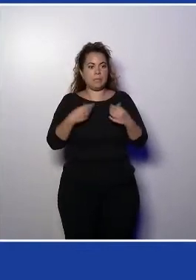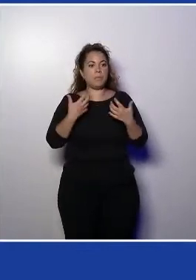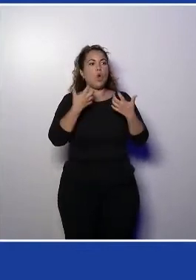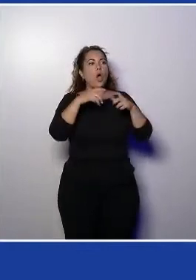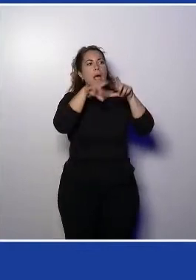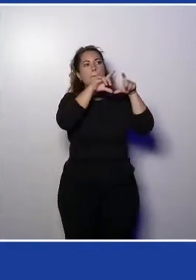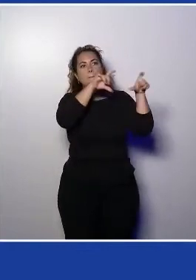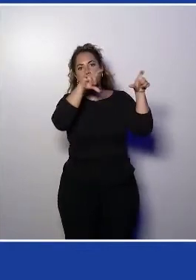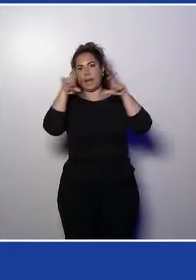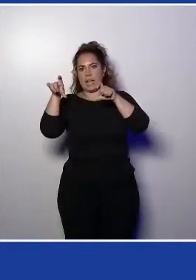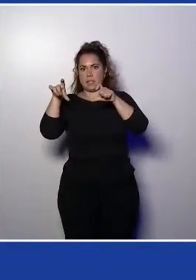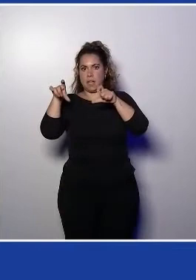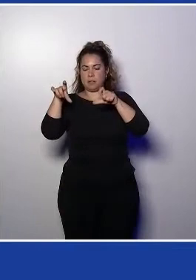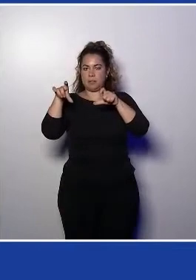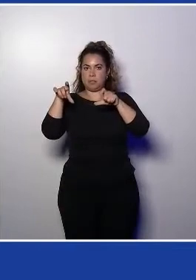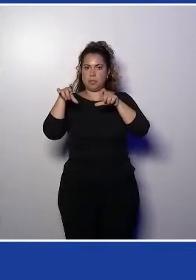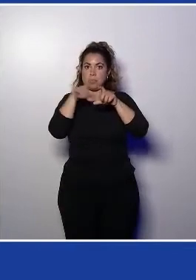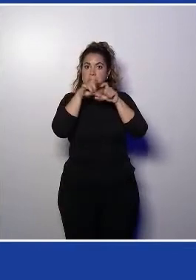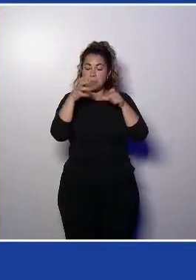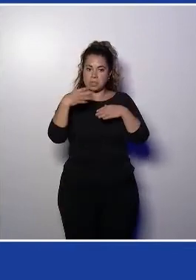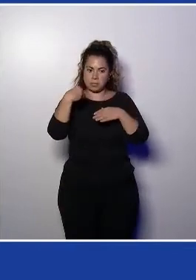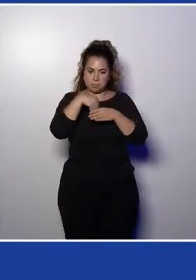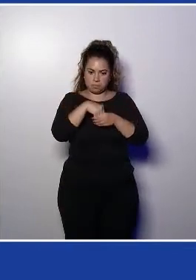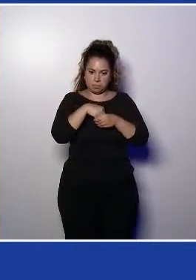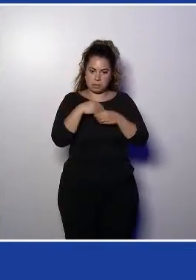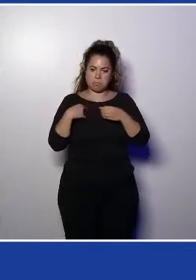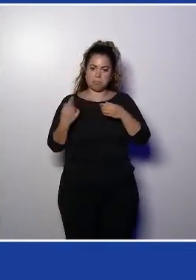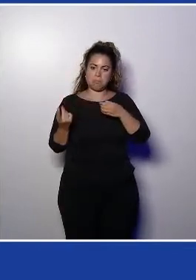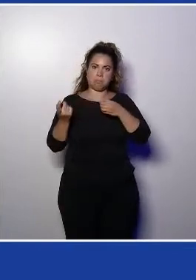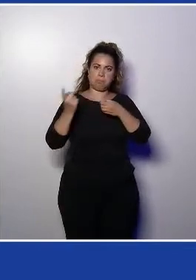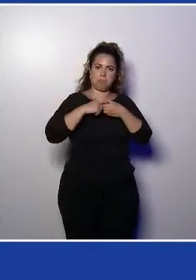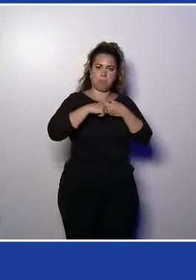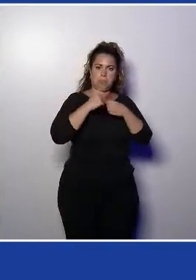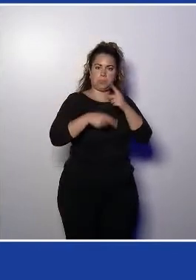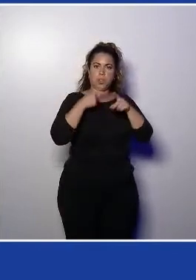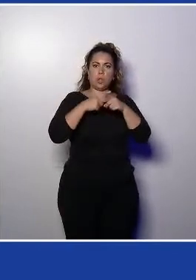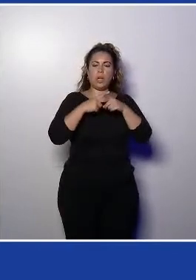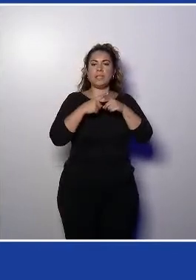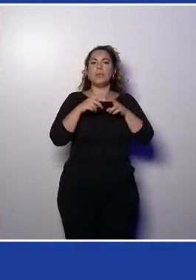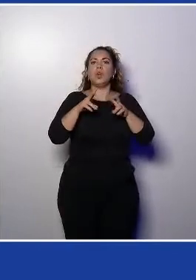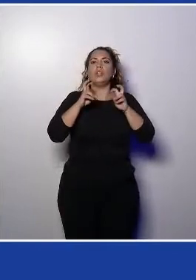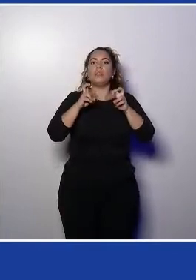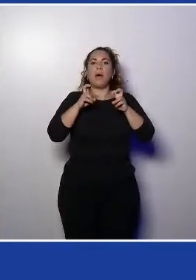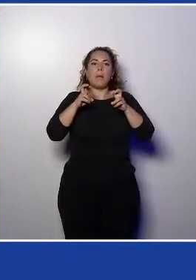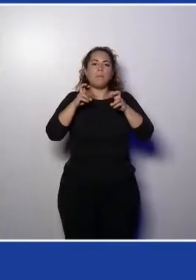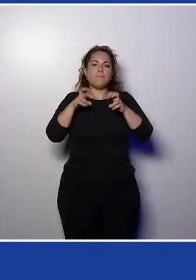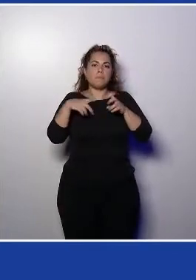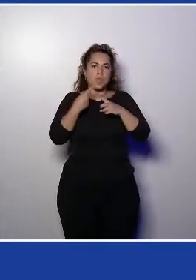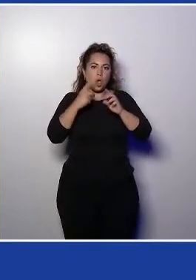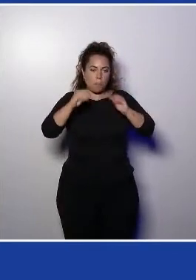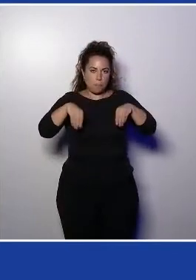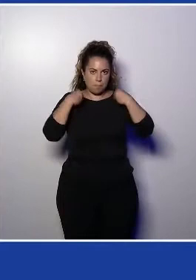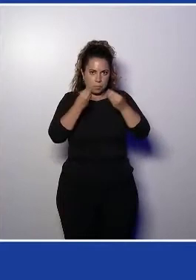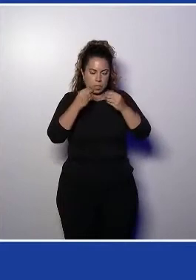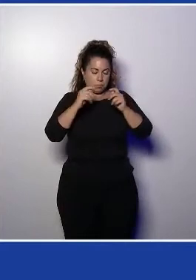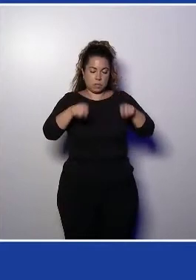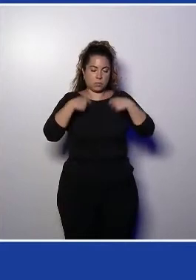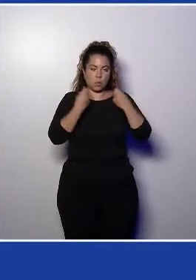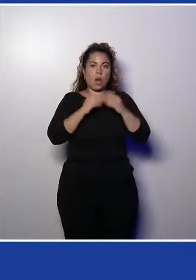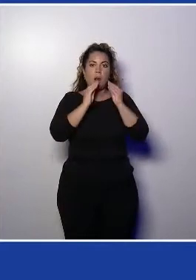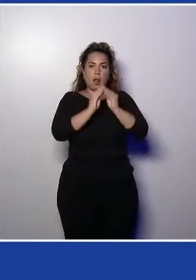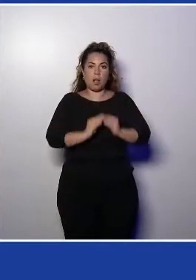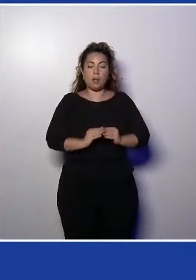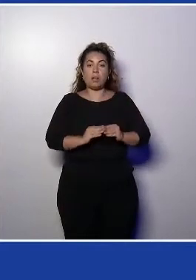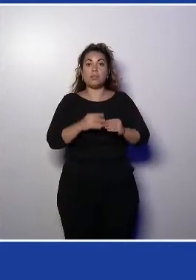empresas que se radiquen en la provincia para la producción de insumos orgánicos. De esta manera